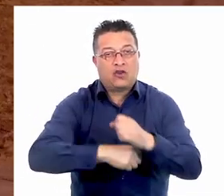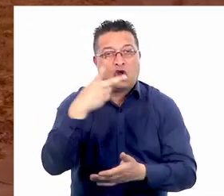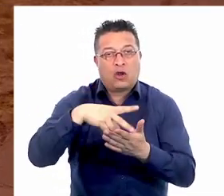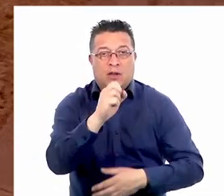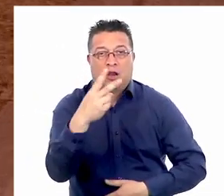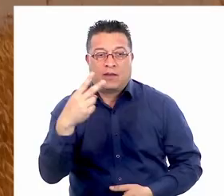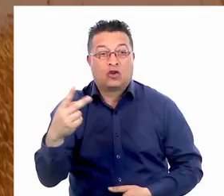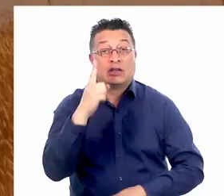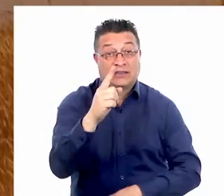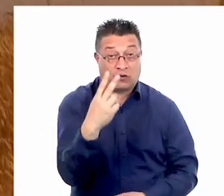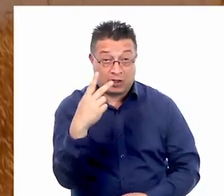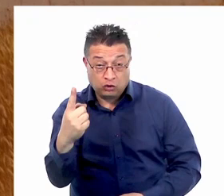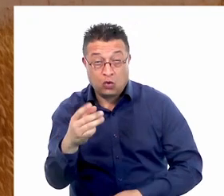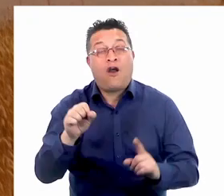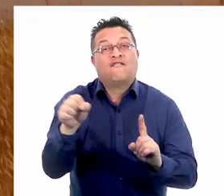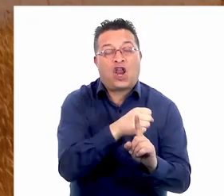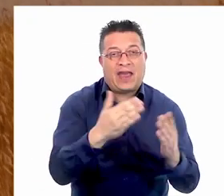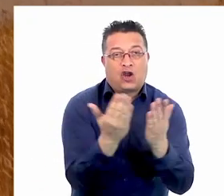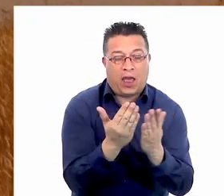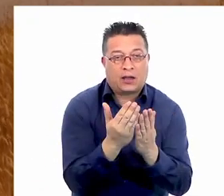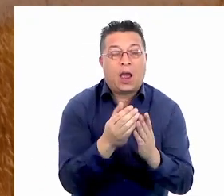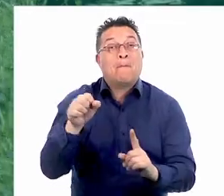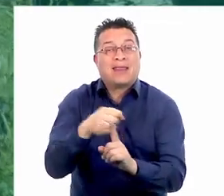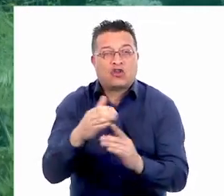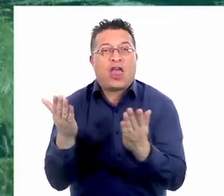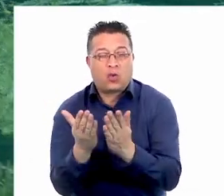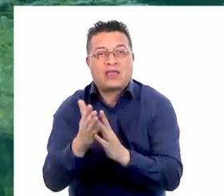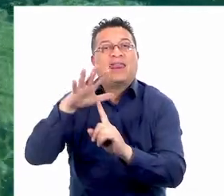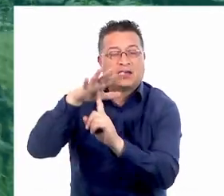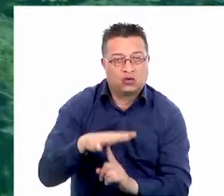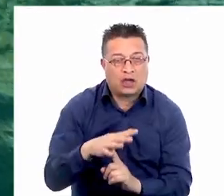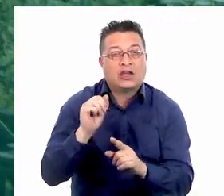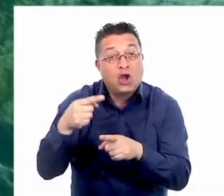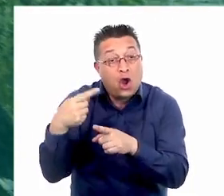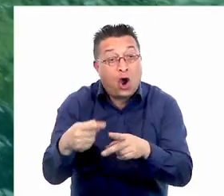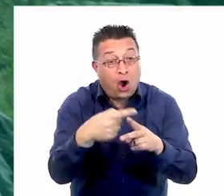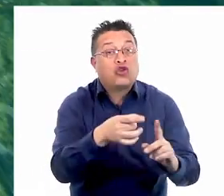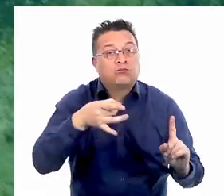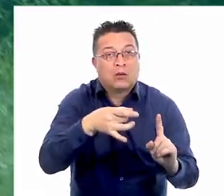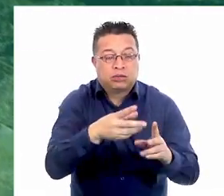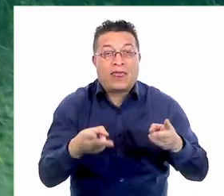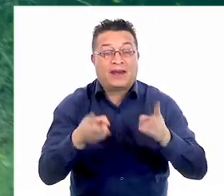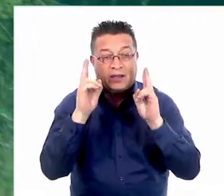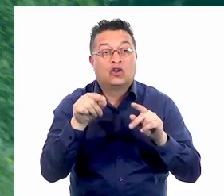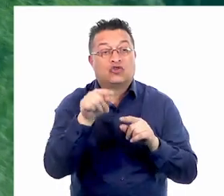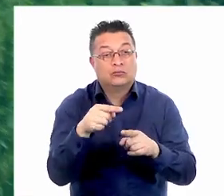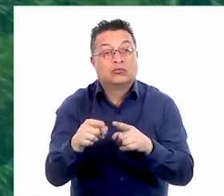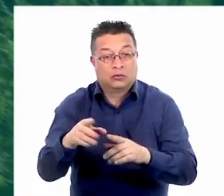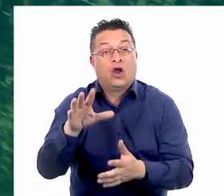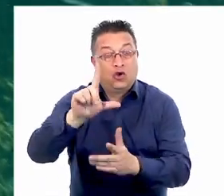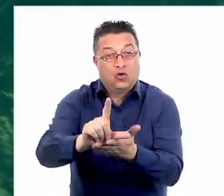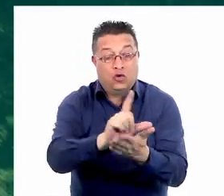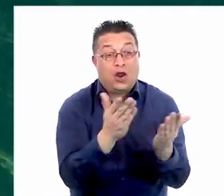año 2022. 121 de ellas por violencia escolar. Maltrato a estudiantes, discriminación y otras vulneraciones de derechos al